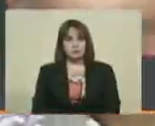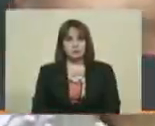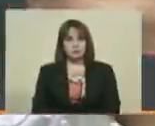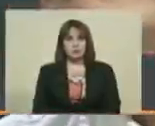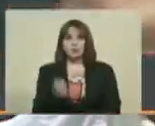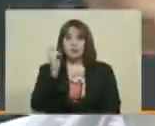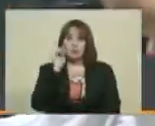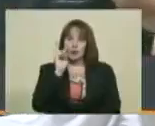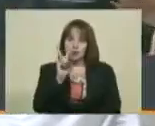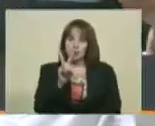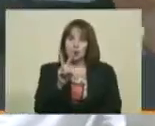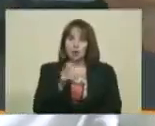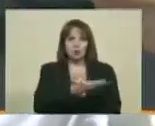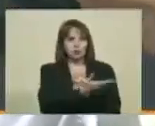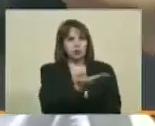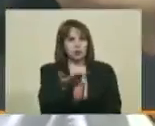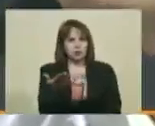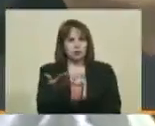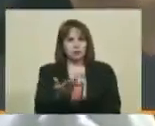Fíjense ustedes,